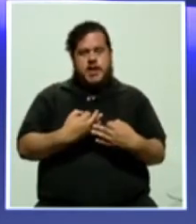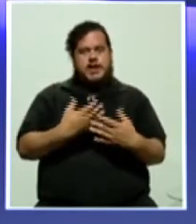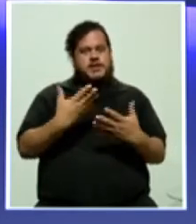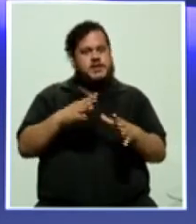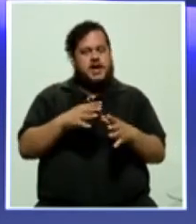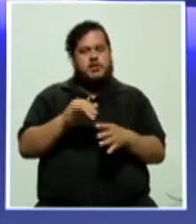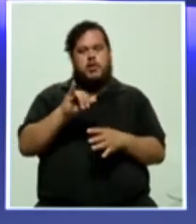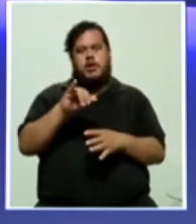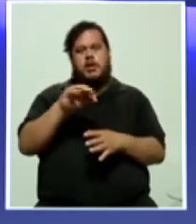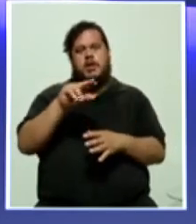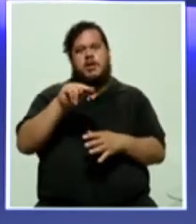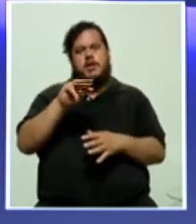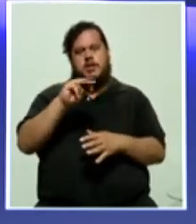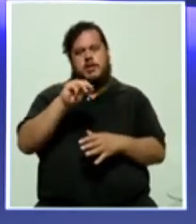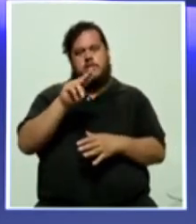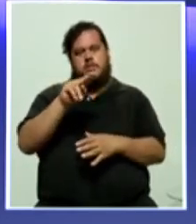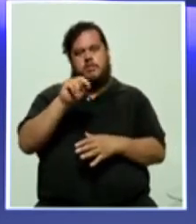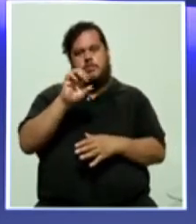ya al SARS-CoV-2.